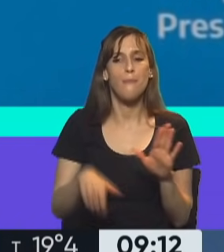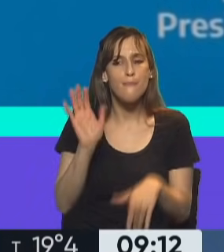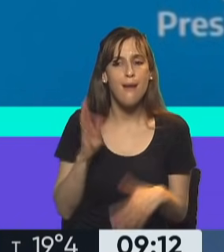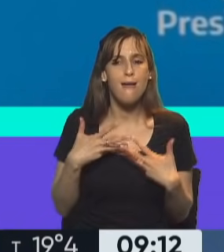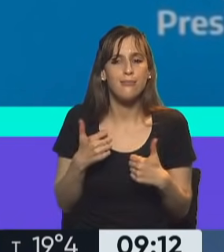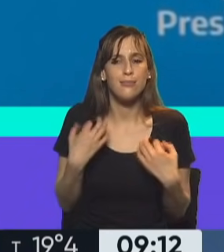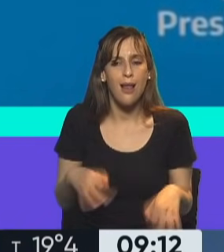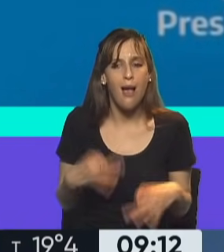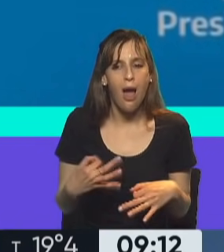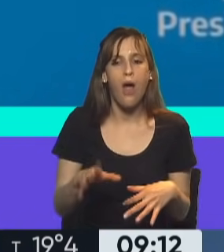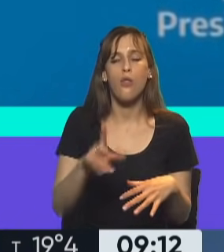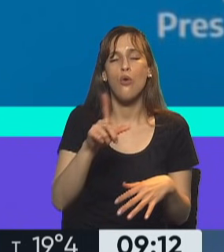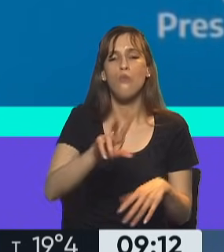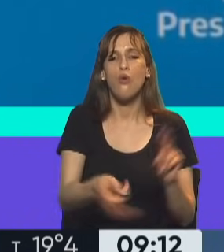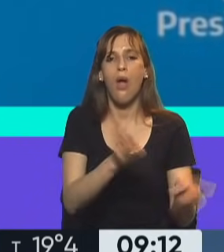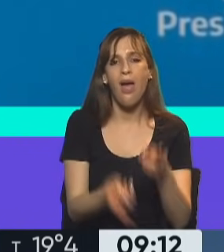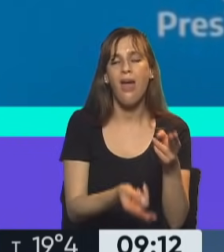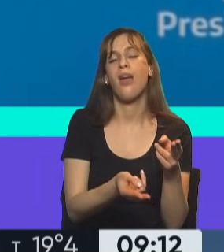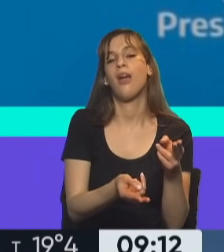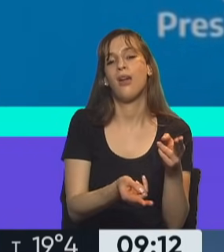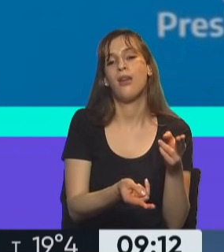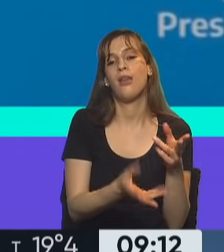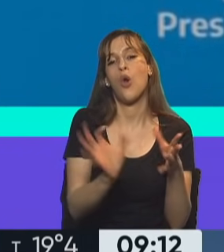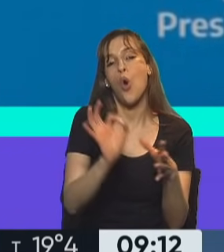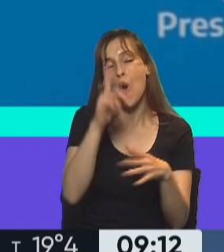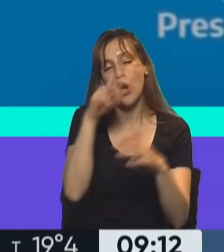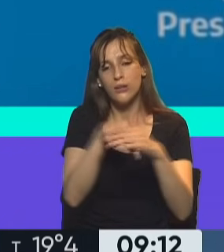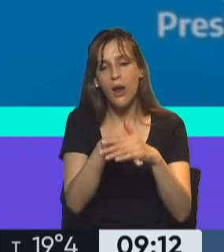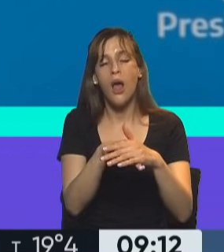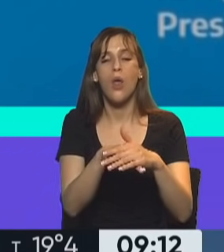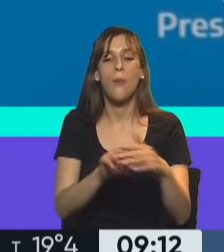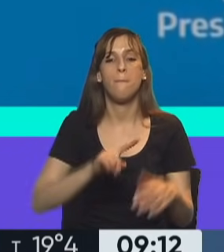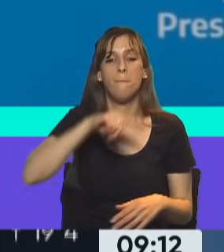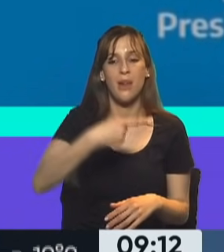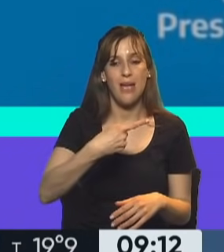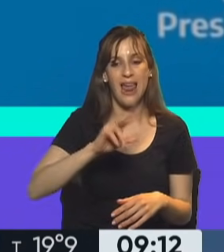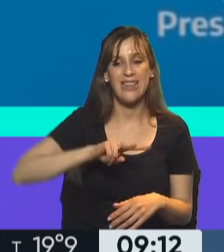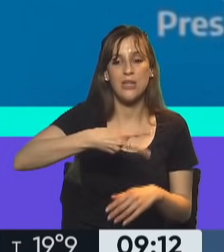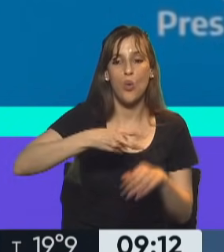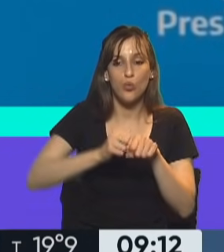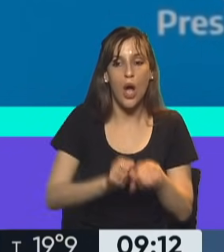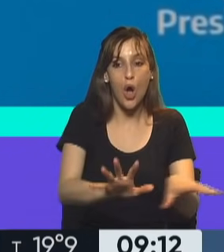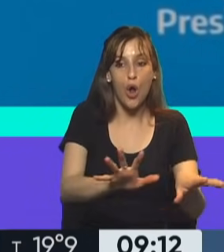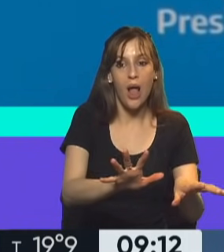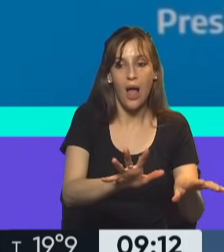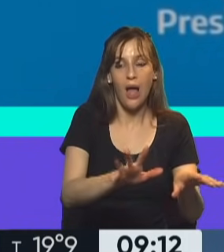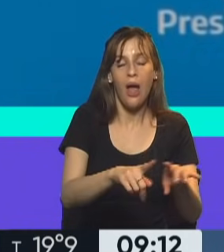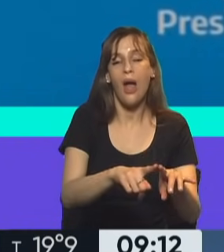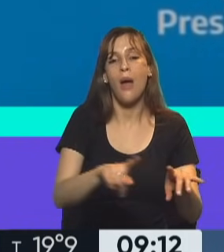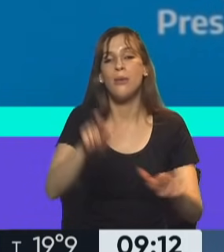las hospitalizaciones y las muertes durante la primera y la segunda ola, que son las personas mayores de 50 años,